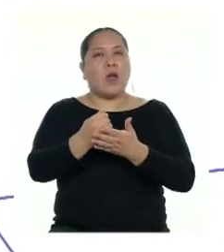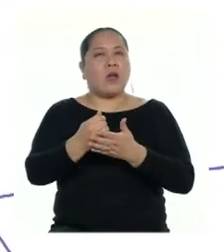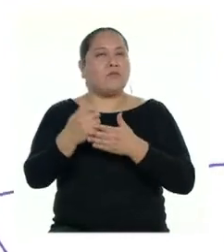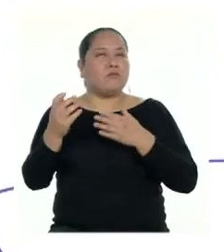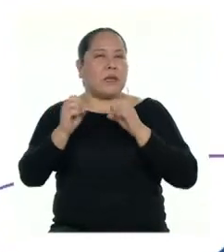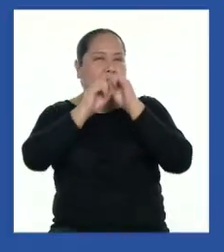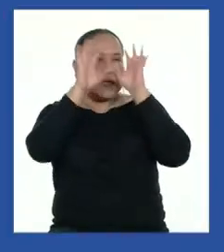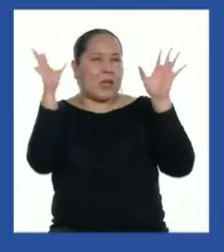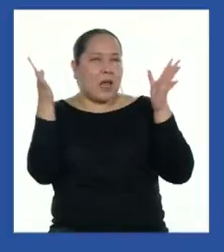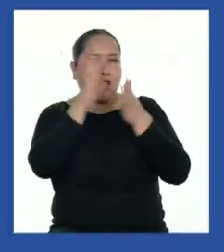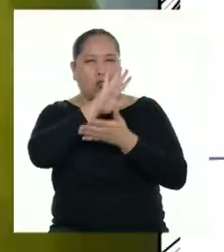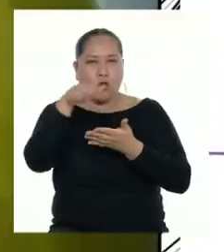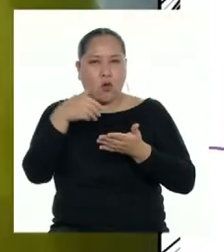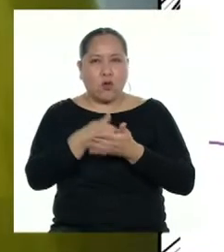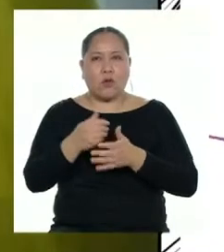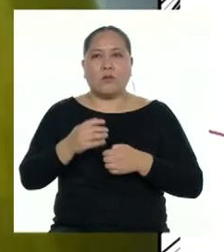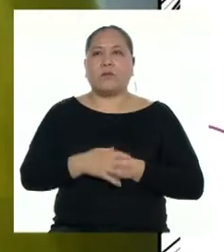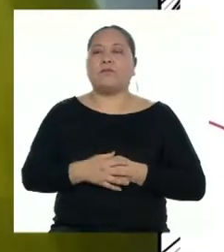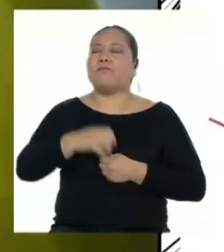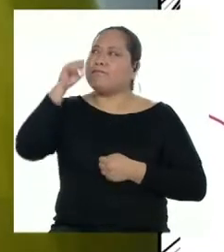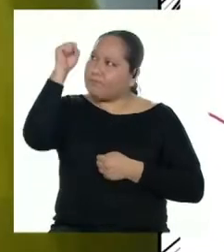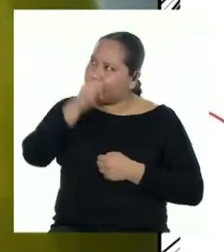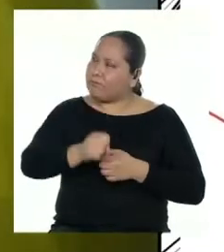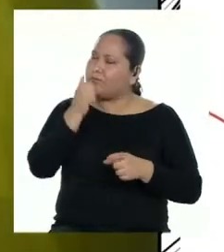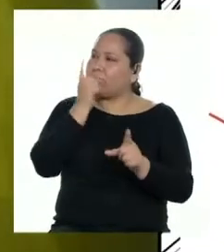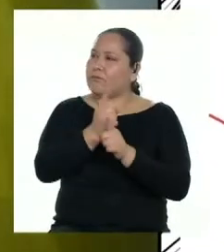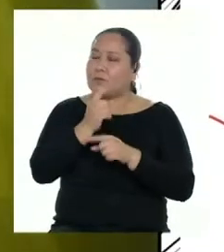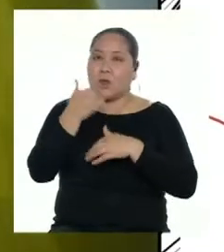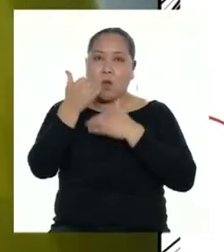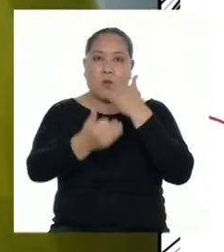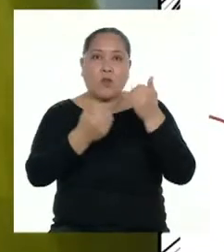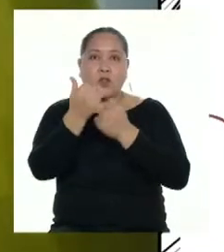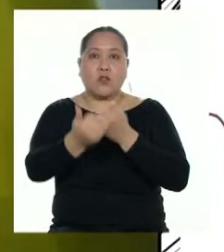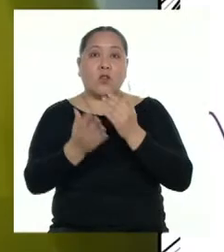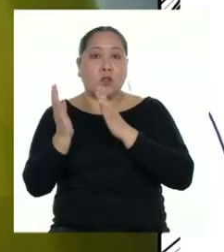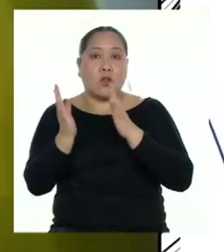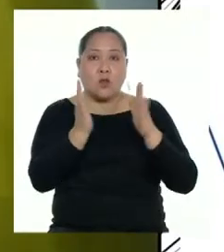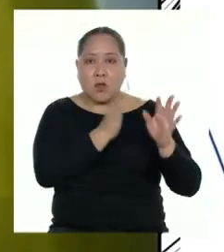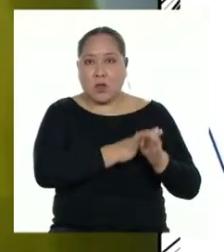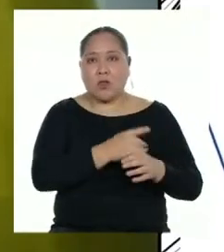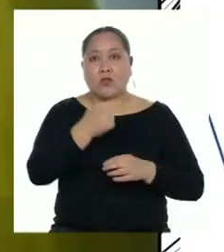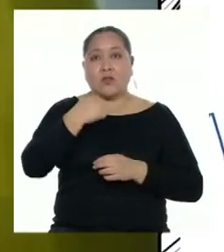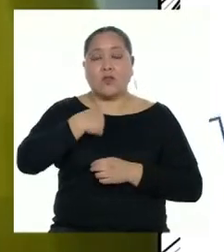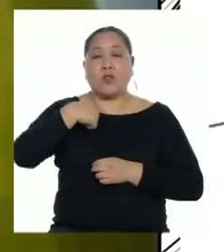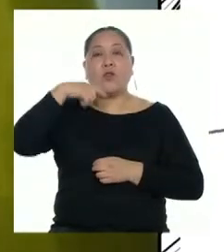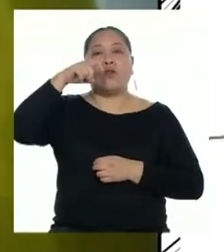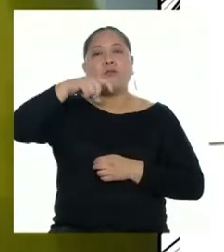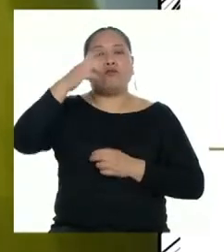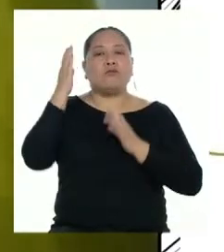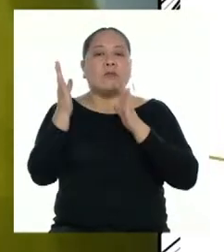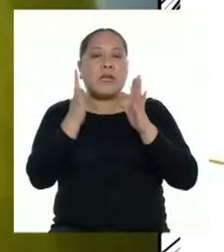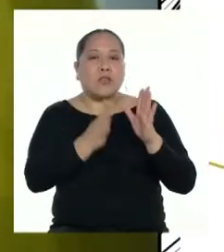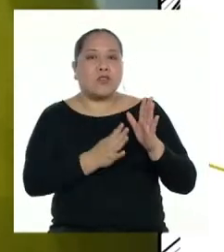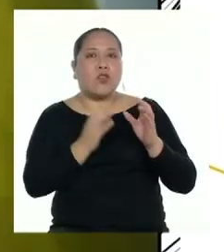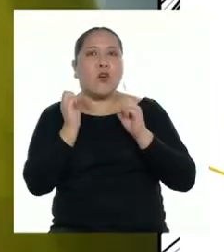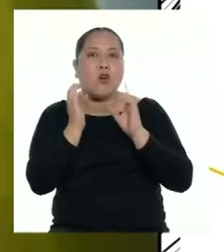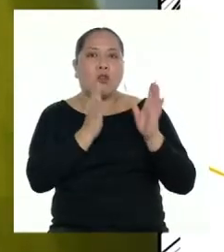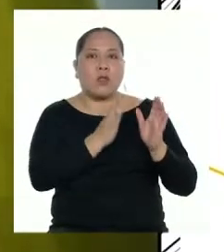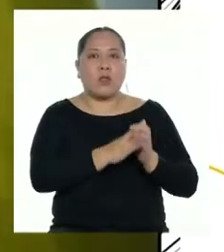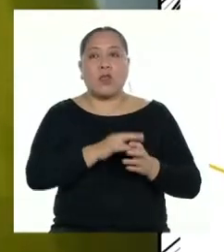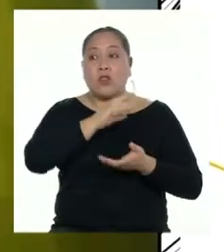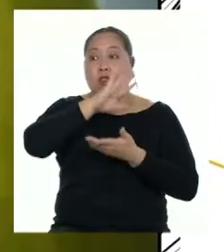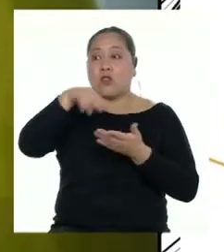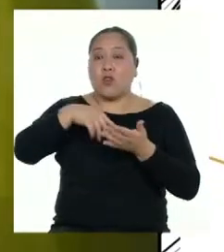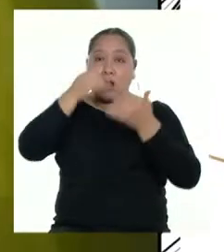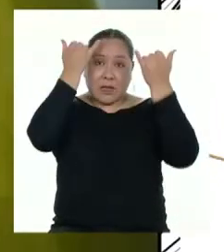claridad? Por supuesto, al tener un proceso ordenado, voy a tener un texto ordenado y todas las ideas que